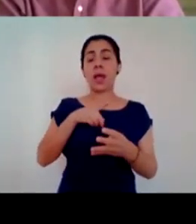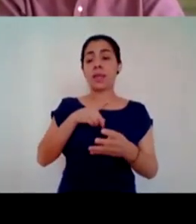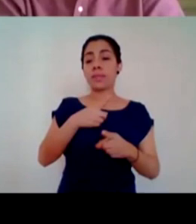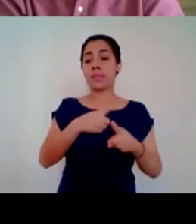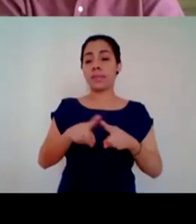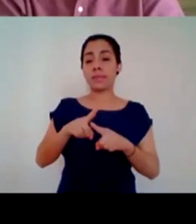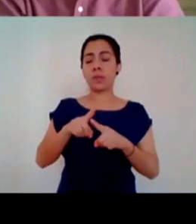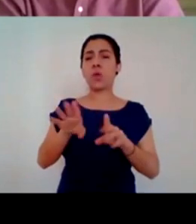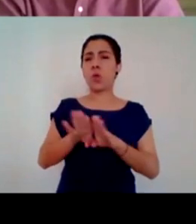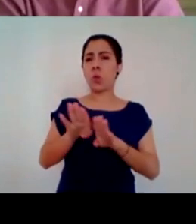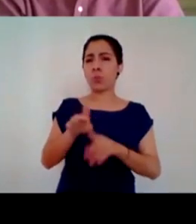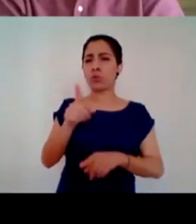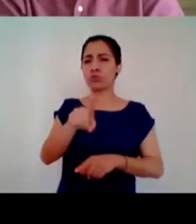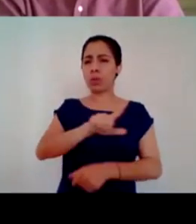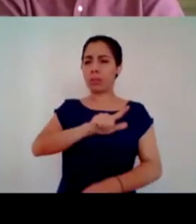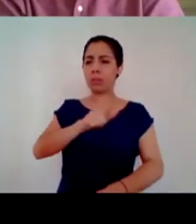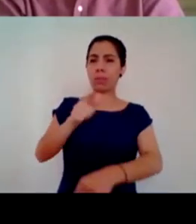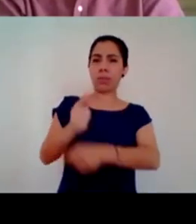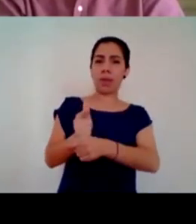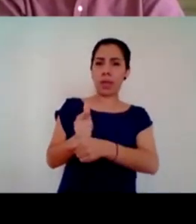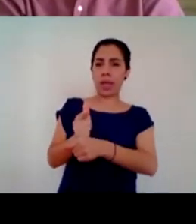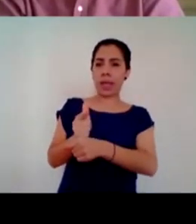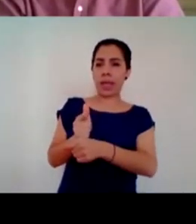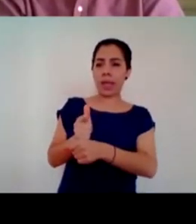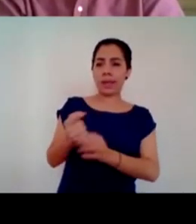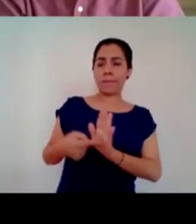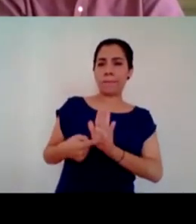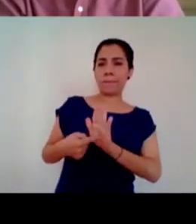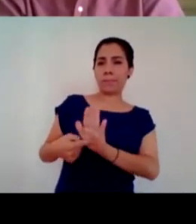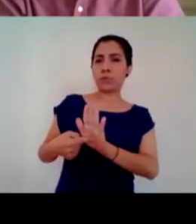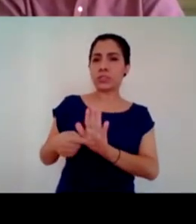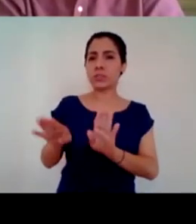de consumo en niñez y en adolescencia,